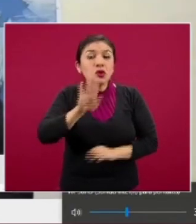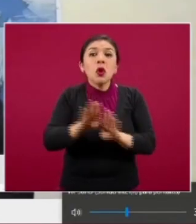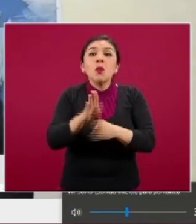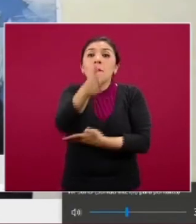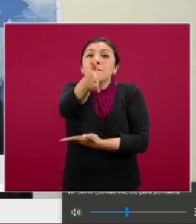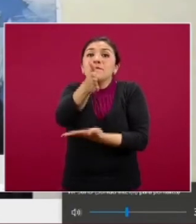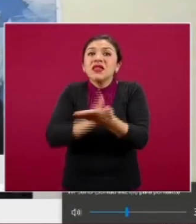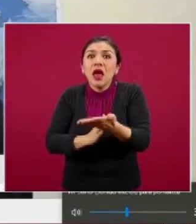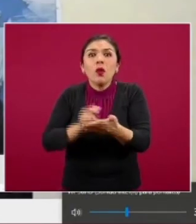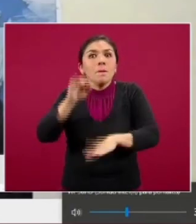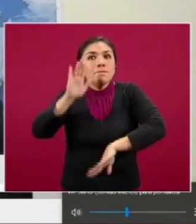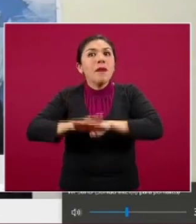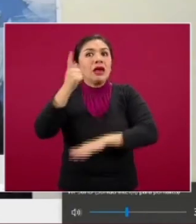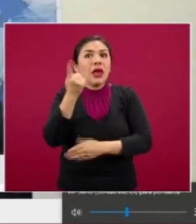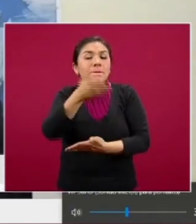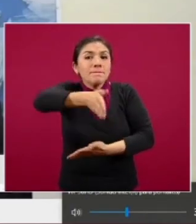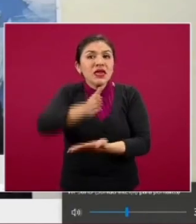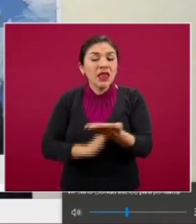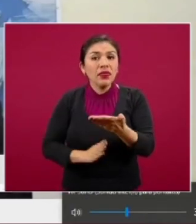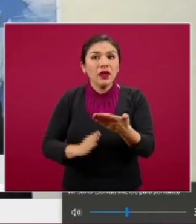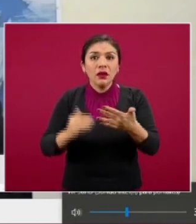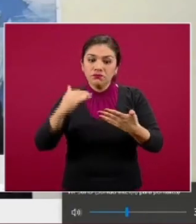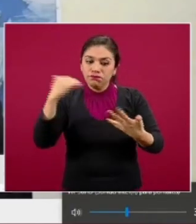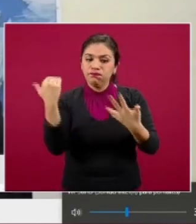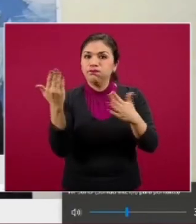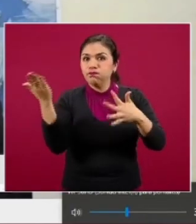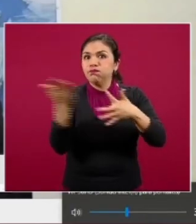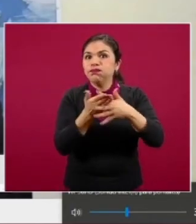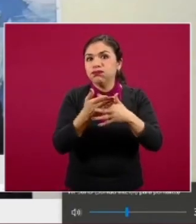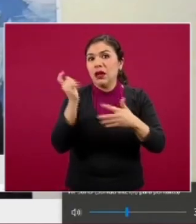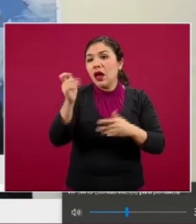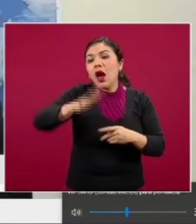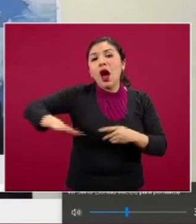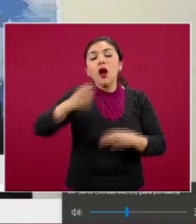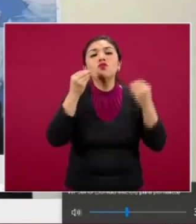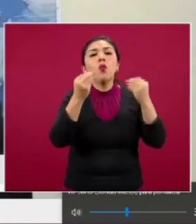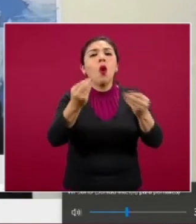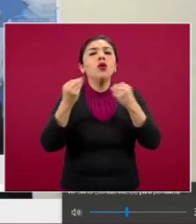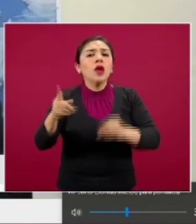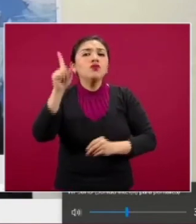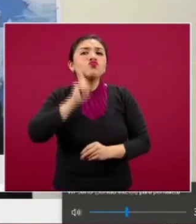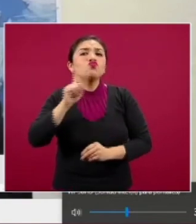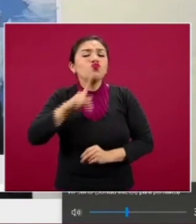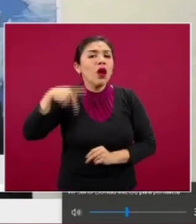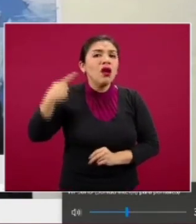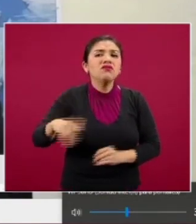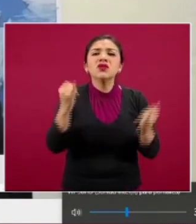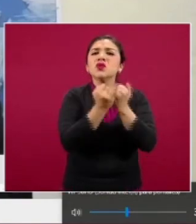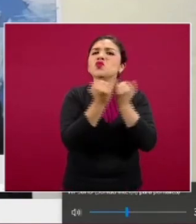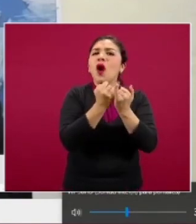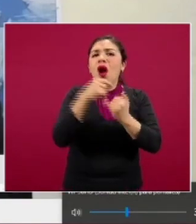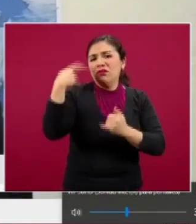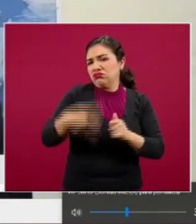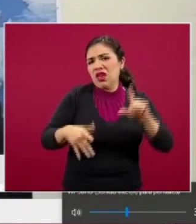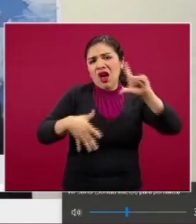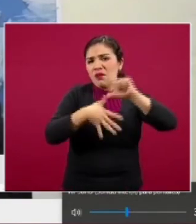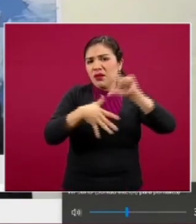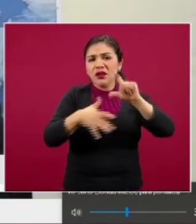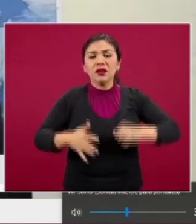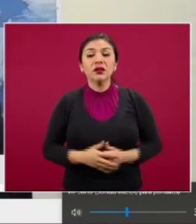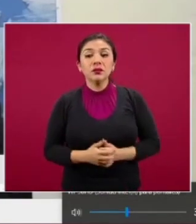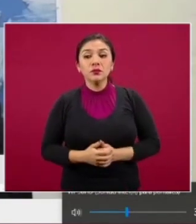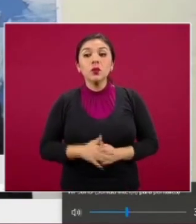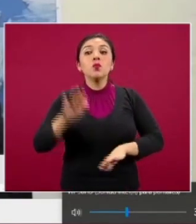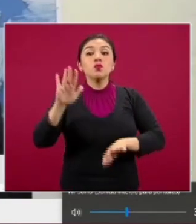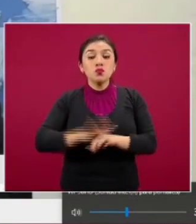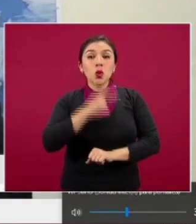mitad, de hecho más que la mitad numérica de la población mexicana y en la mayoría de las sociedades, al menos de América Latina.